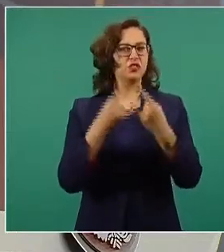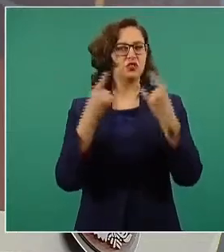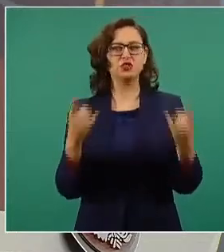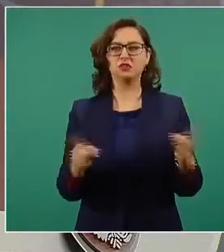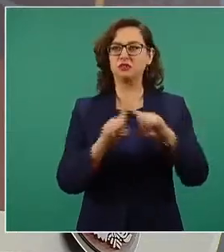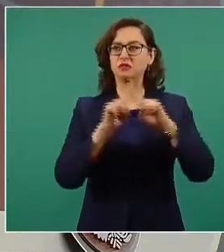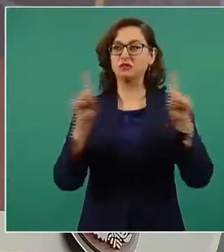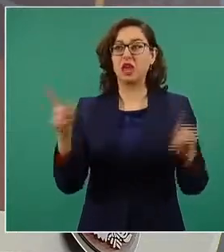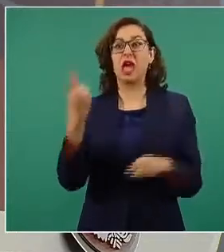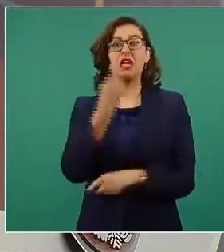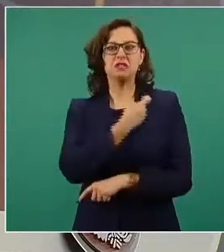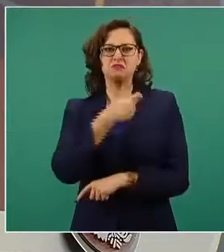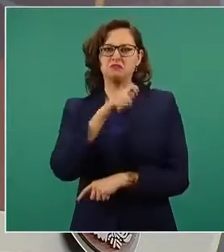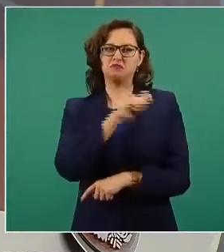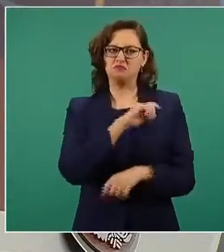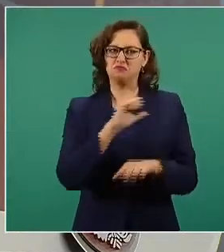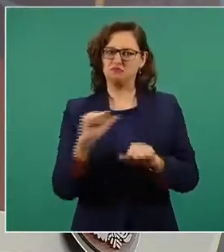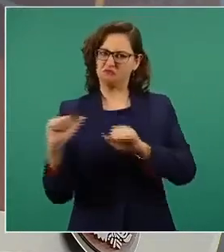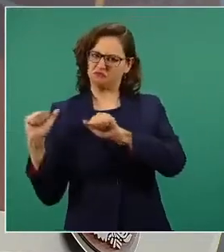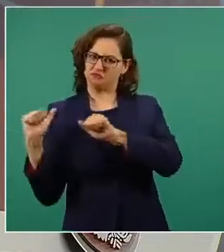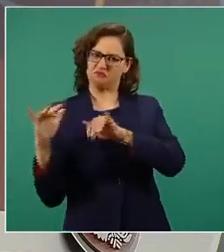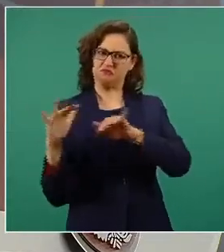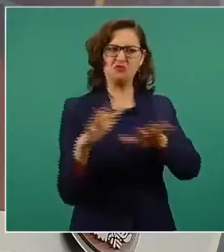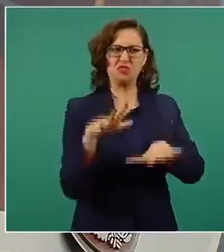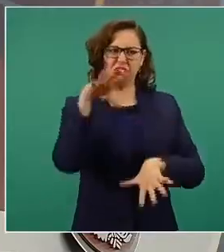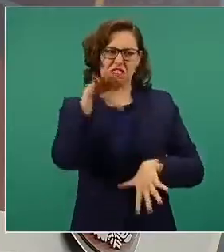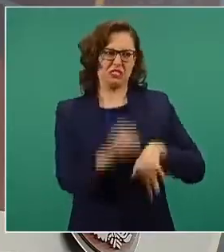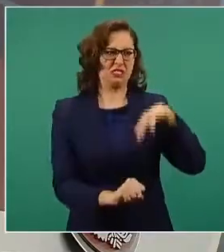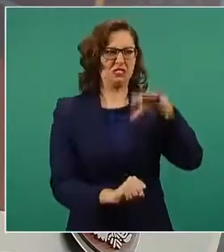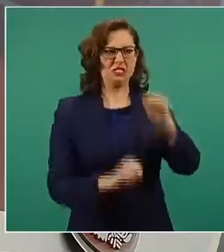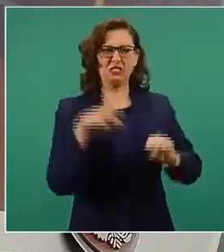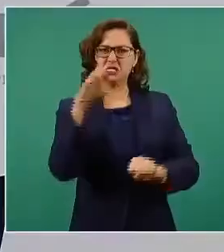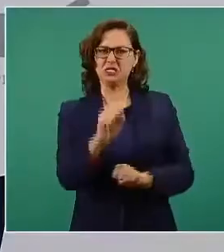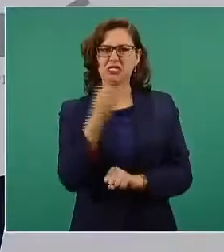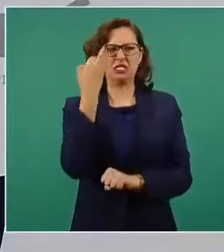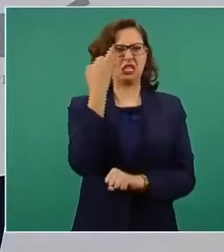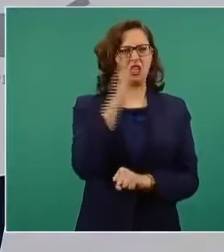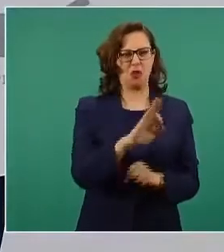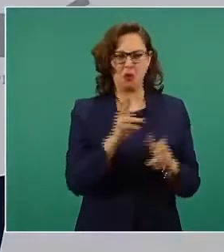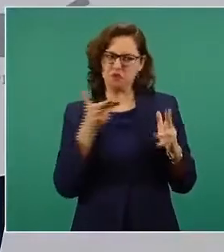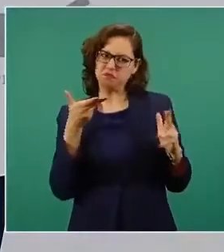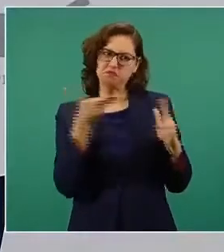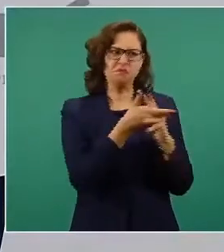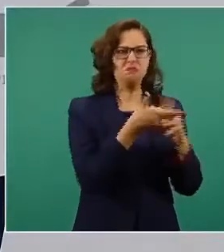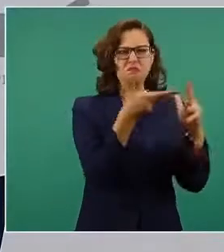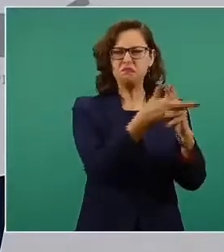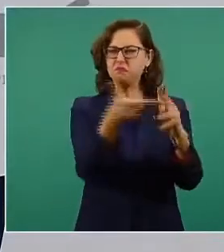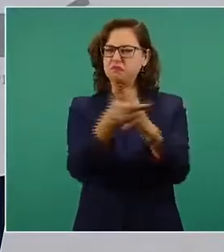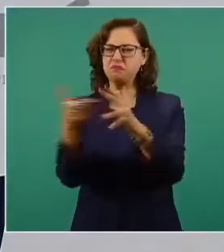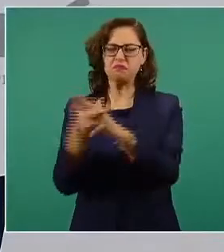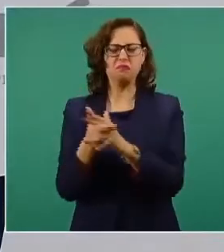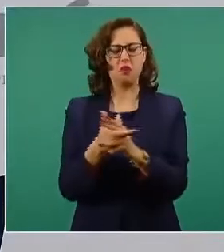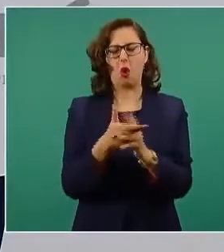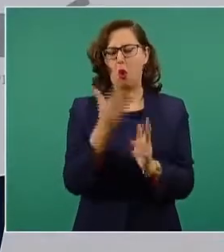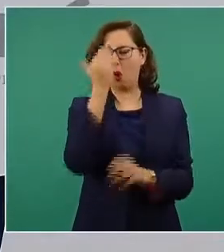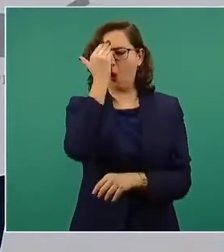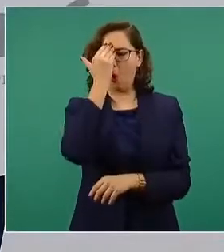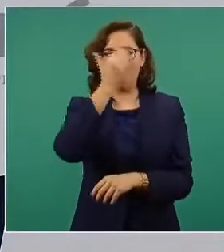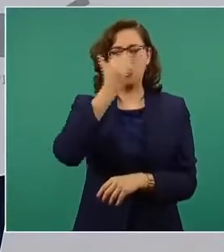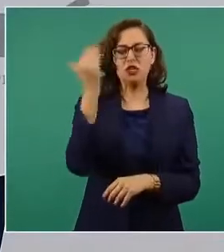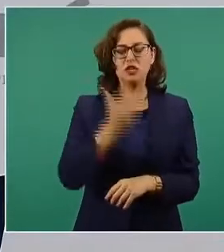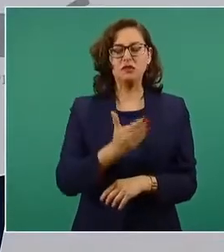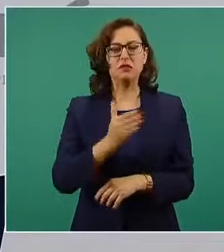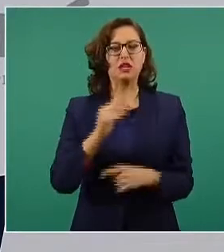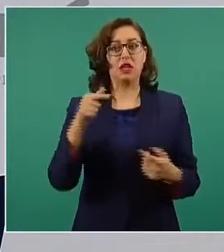invasores cometieron traiciones y actos genocidas, como las terribles matanzas de Cholula o el